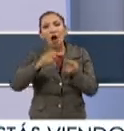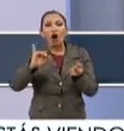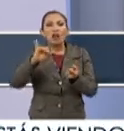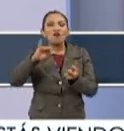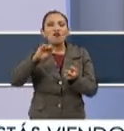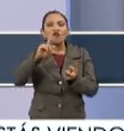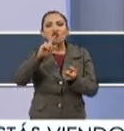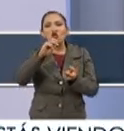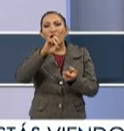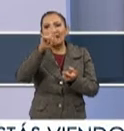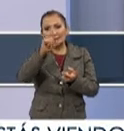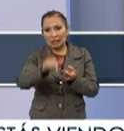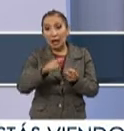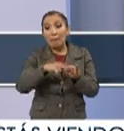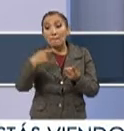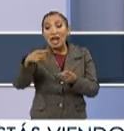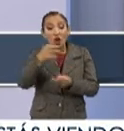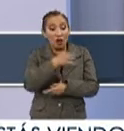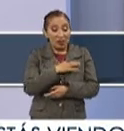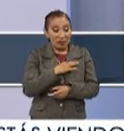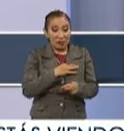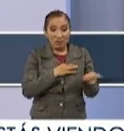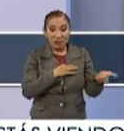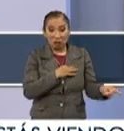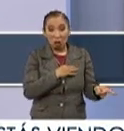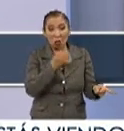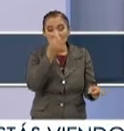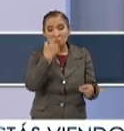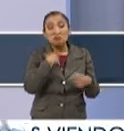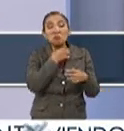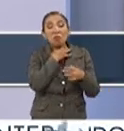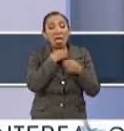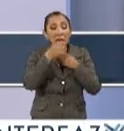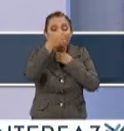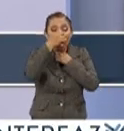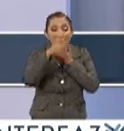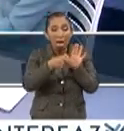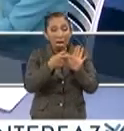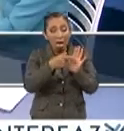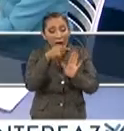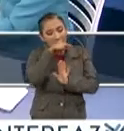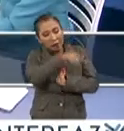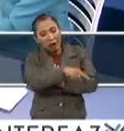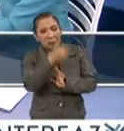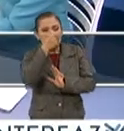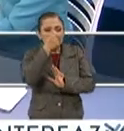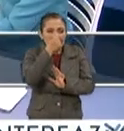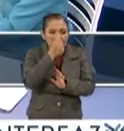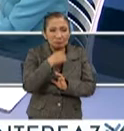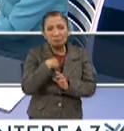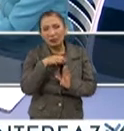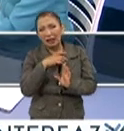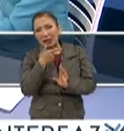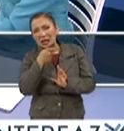influenza, ¿sí? Pero en general estas infecciones respiratorias que son muy comunes, ¿sí? Cuadros gripales,